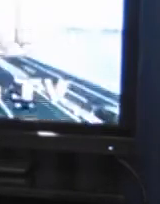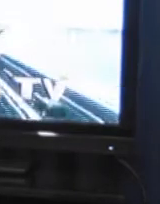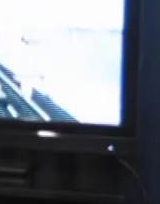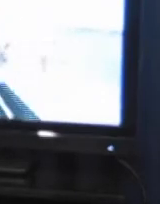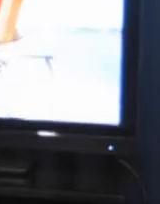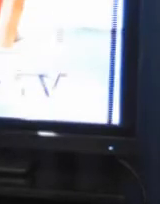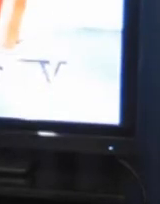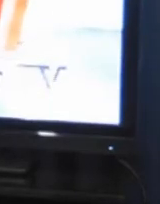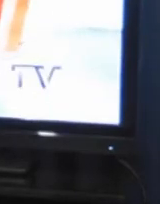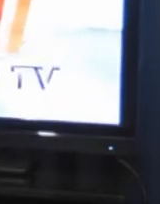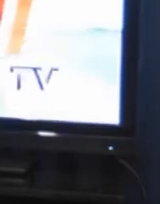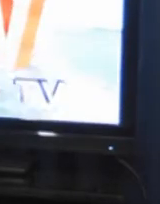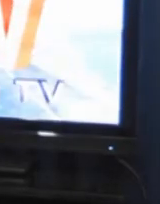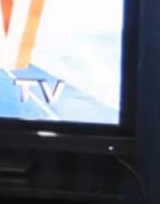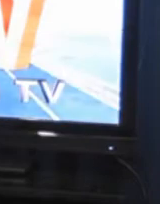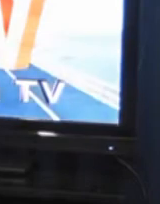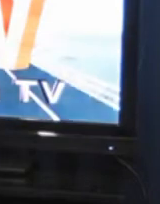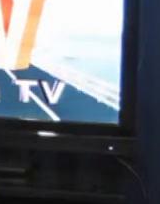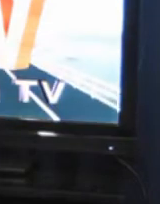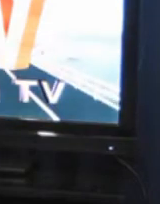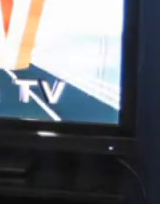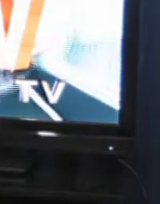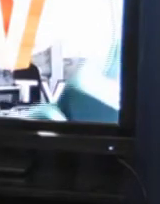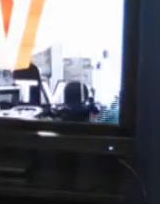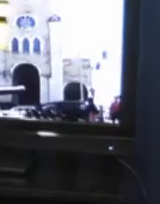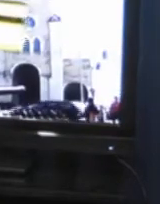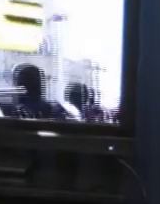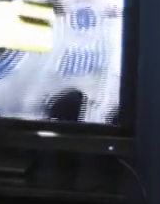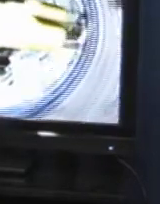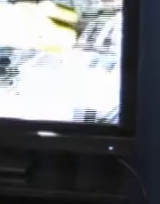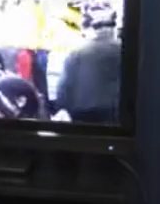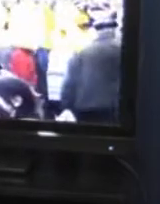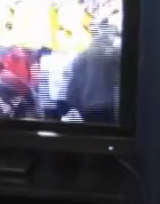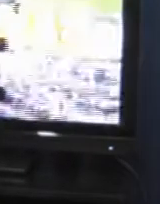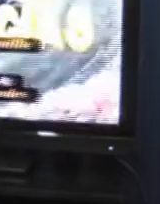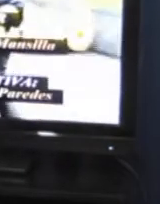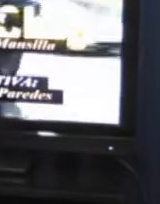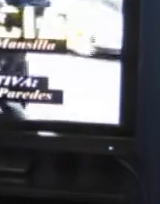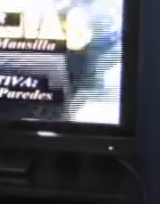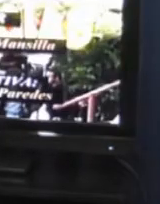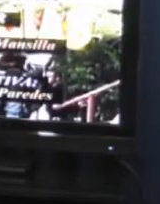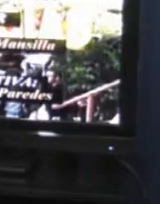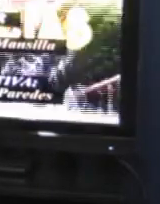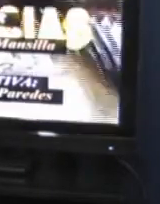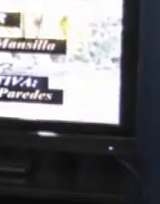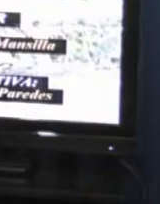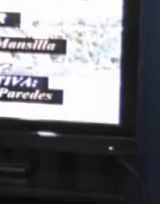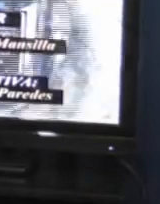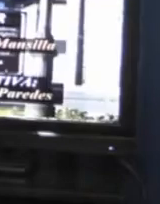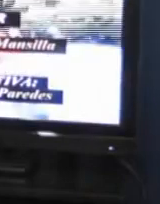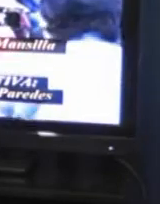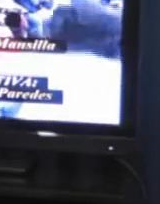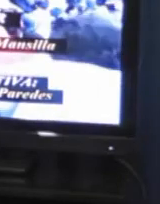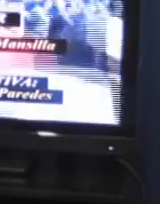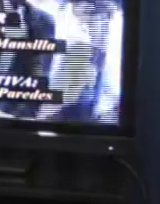diputado Carlos Recondo apoya a productores lecheros y pide a la vez investigar a industria láctea